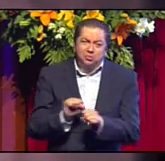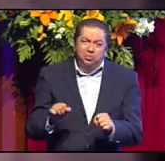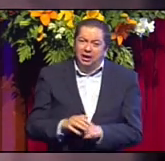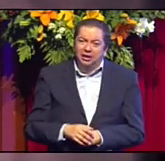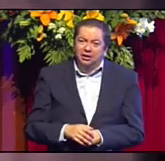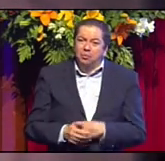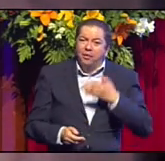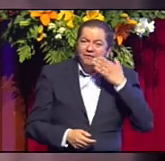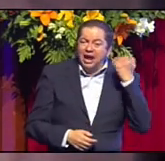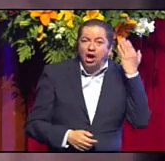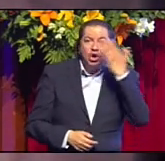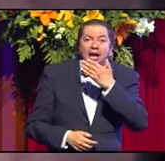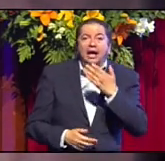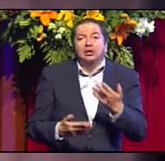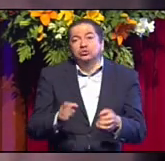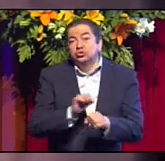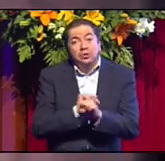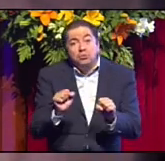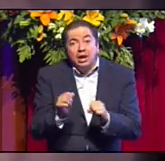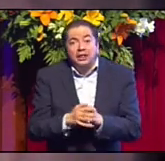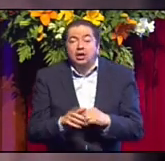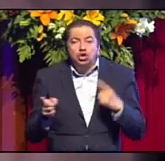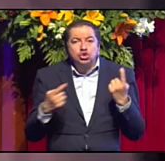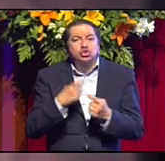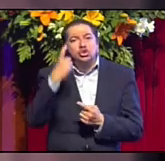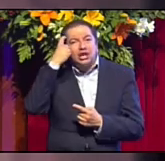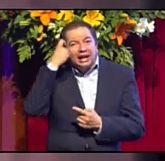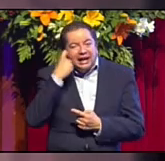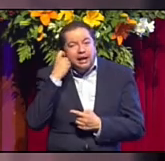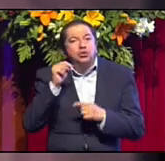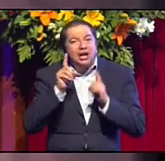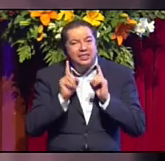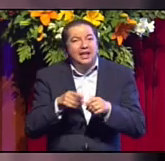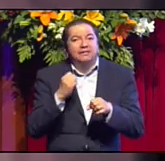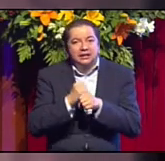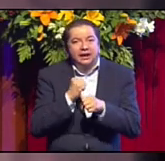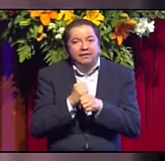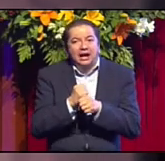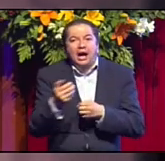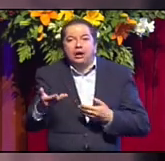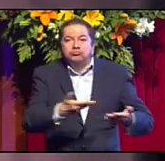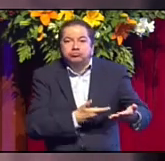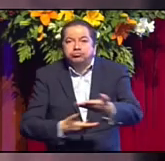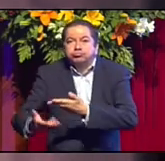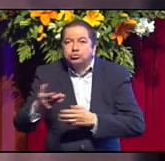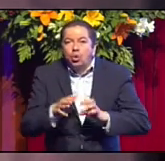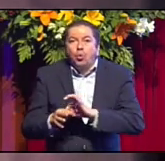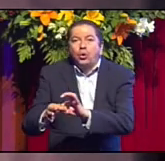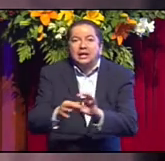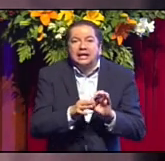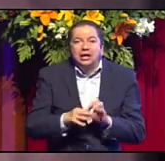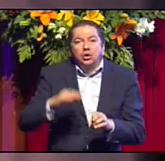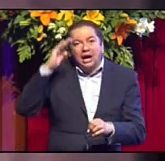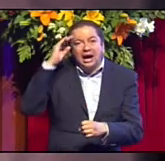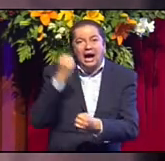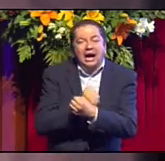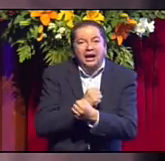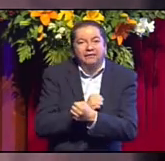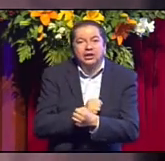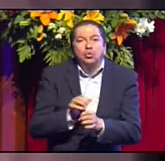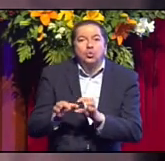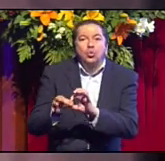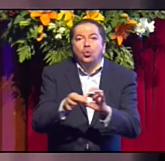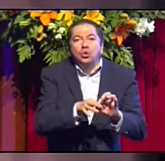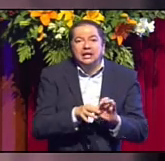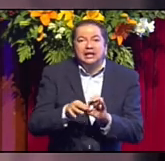negro esto. Nosotros creemos efectivamente que tenemos que trabajar mancomunadamente. Y Carabineros, la PDI, el Ministerio Público,